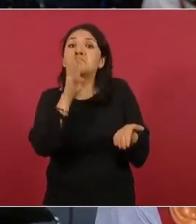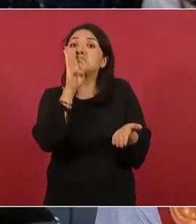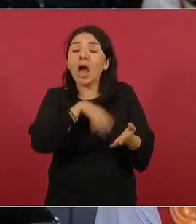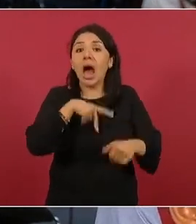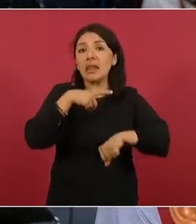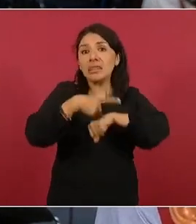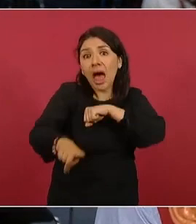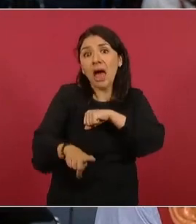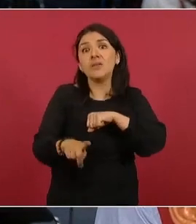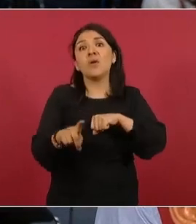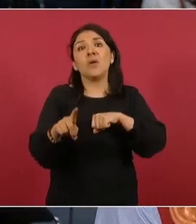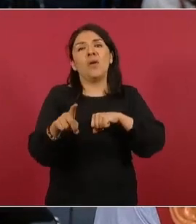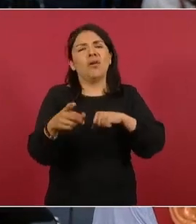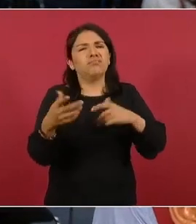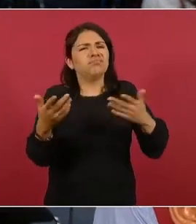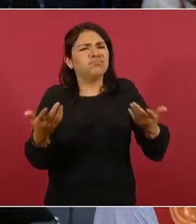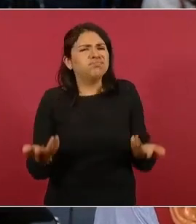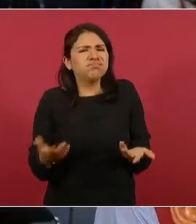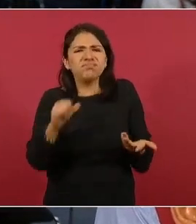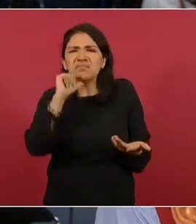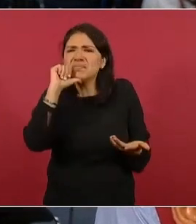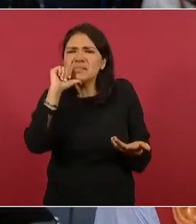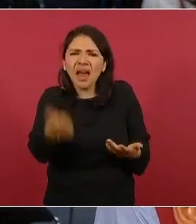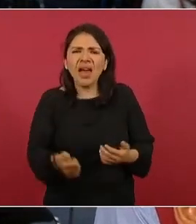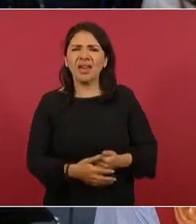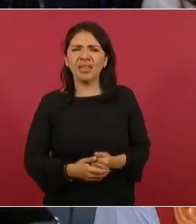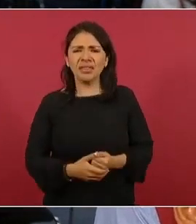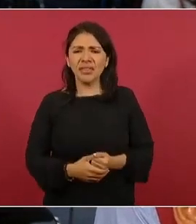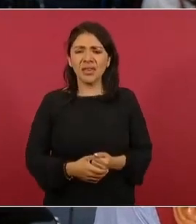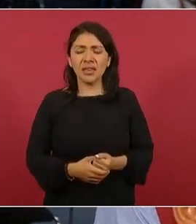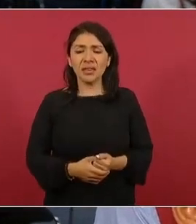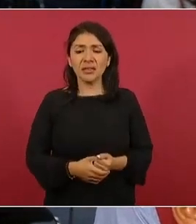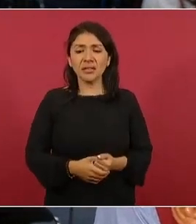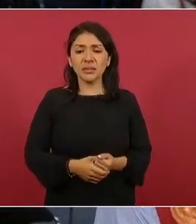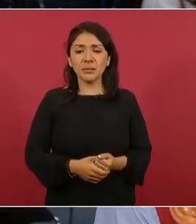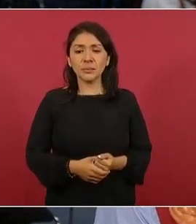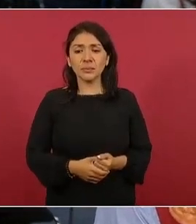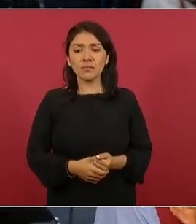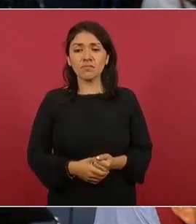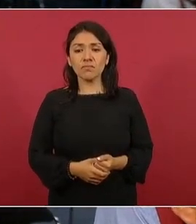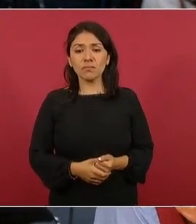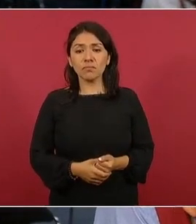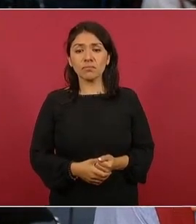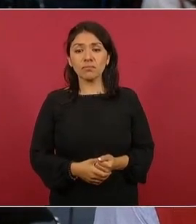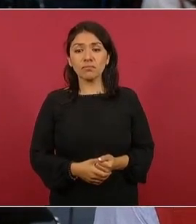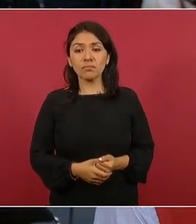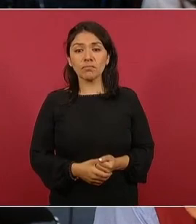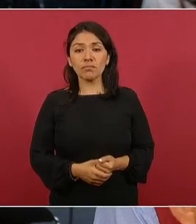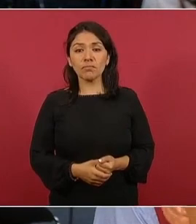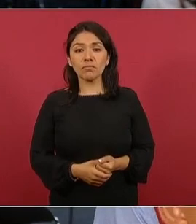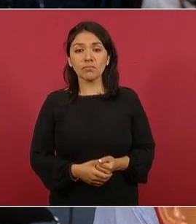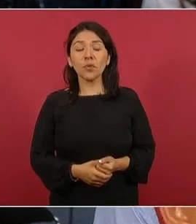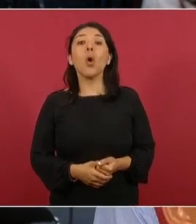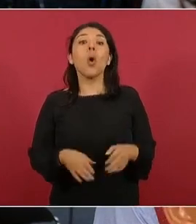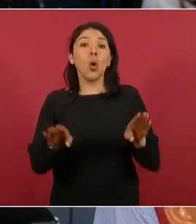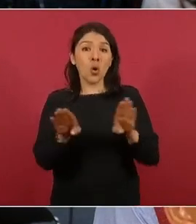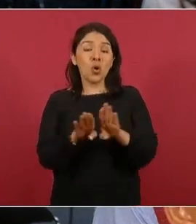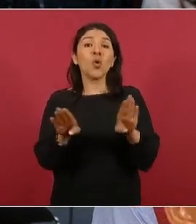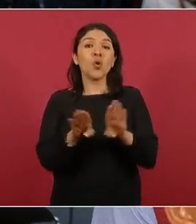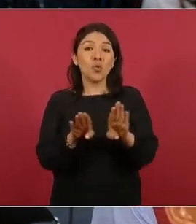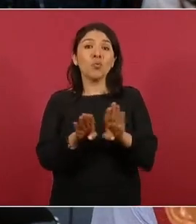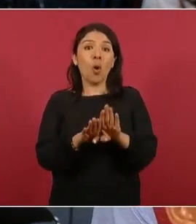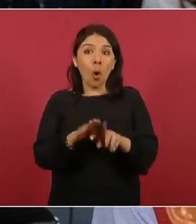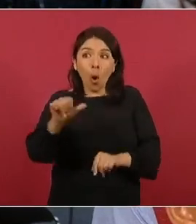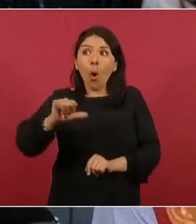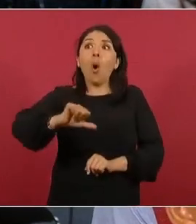estos antecedentes de daños al medio ambiente, como sí lo tienen otras,